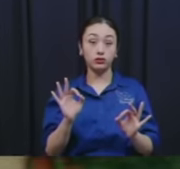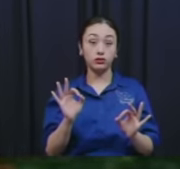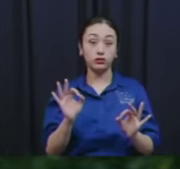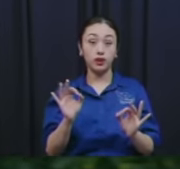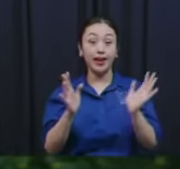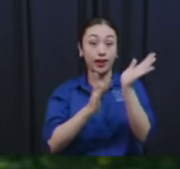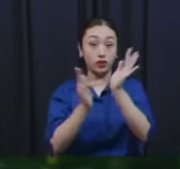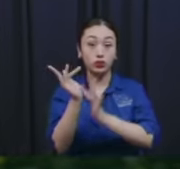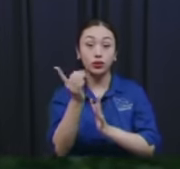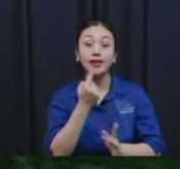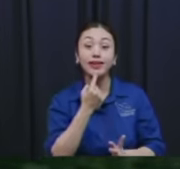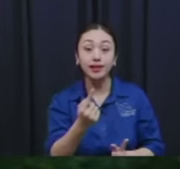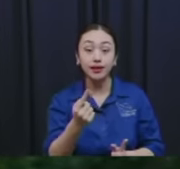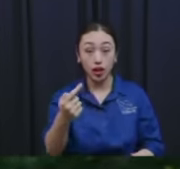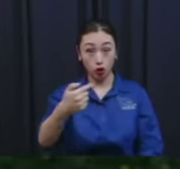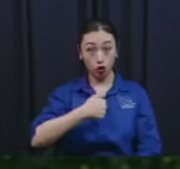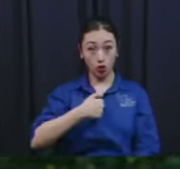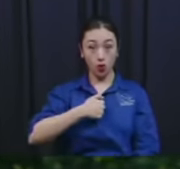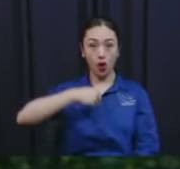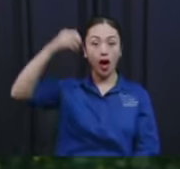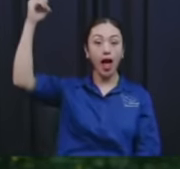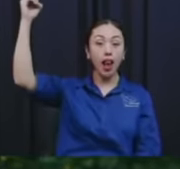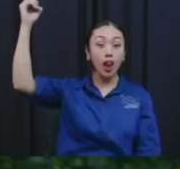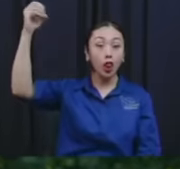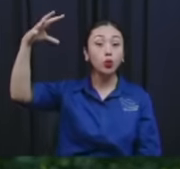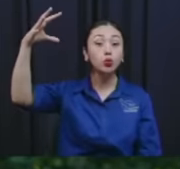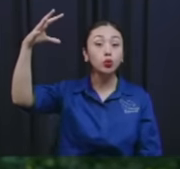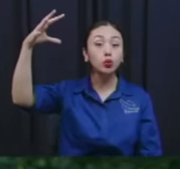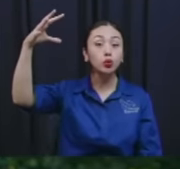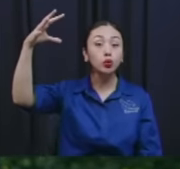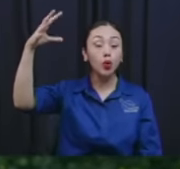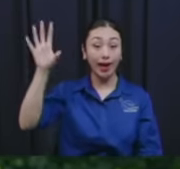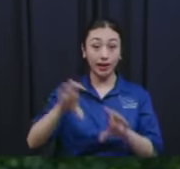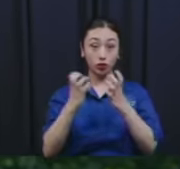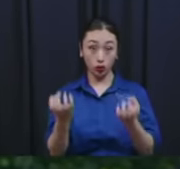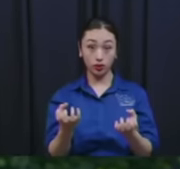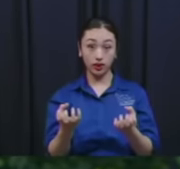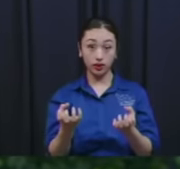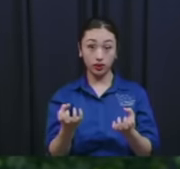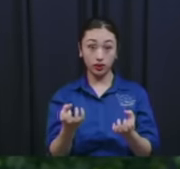la luz y ustedes son la